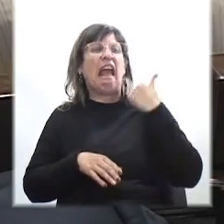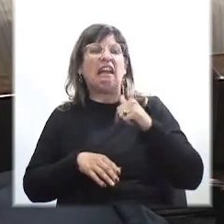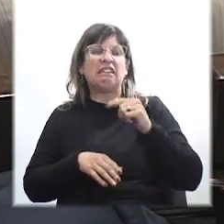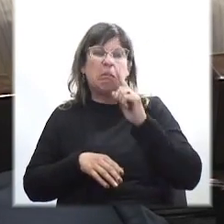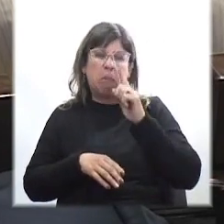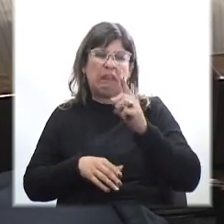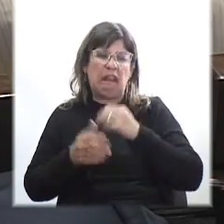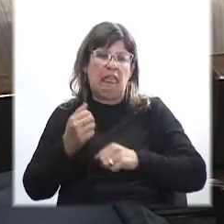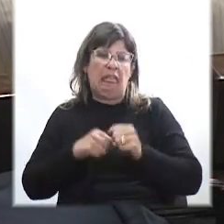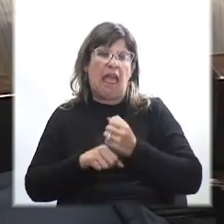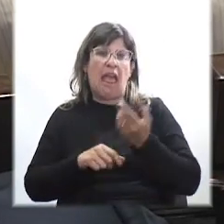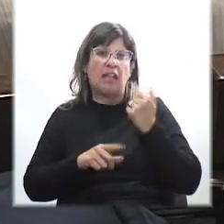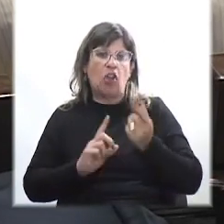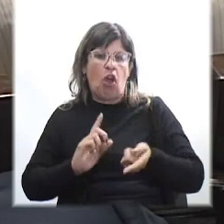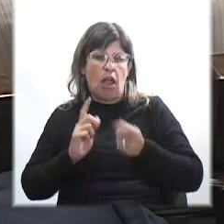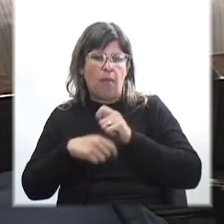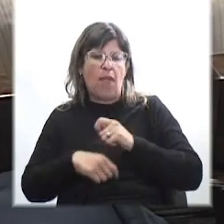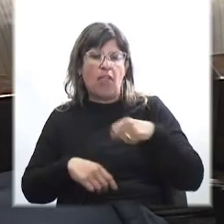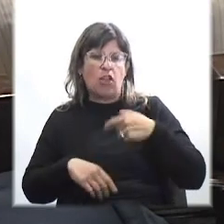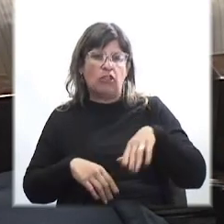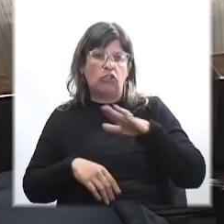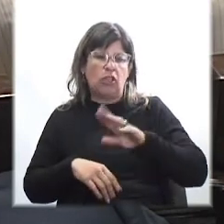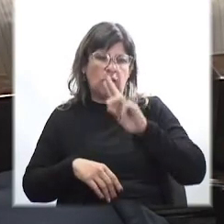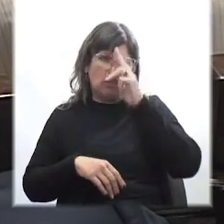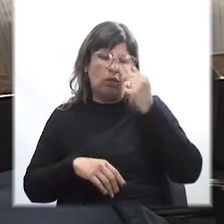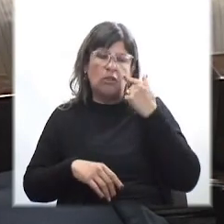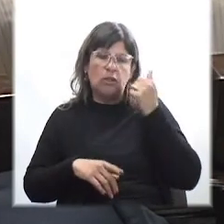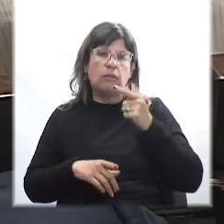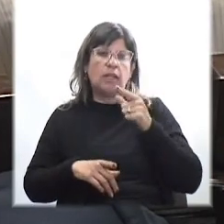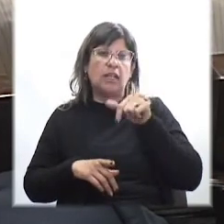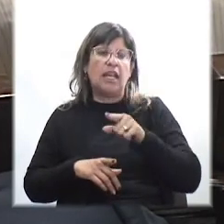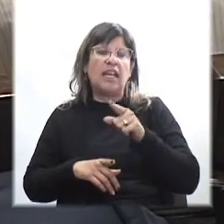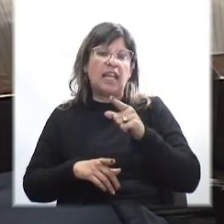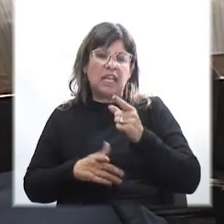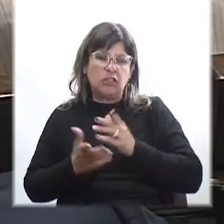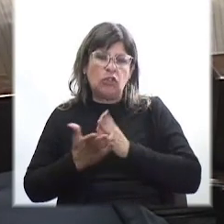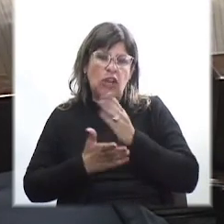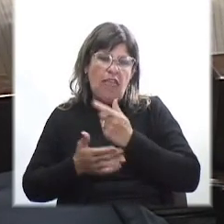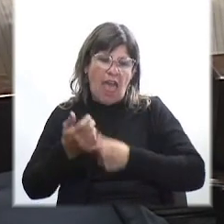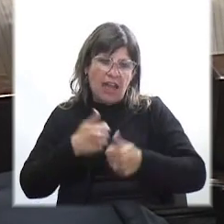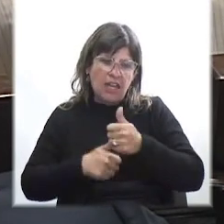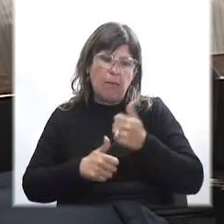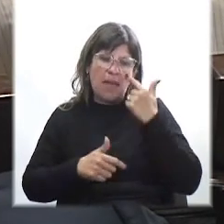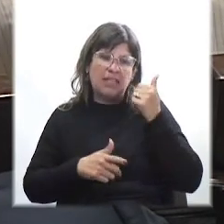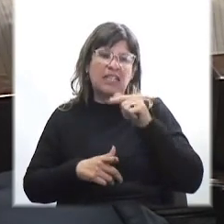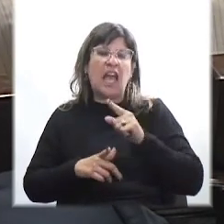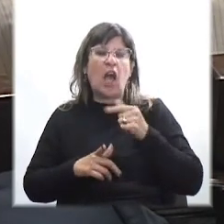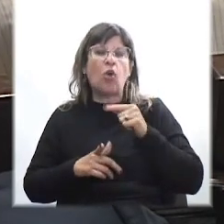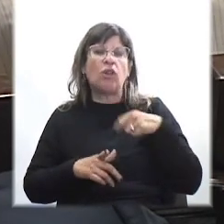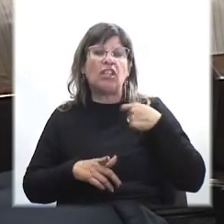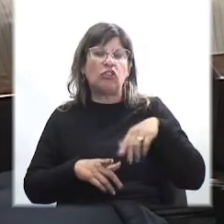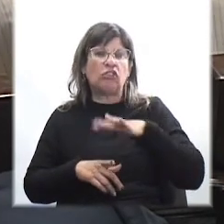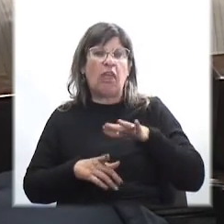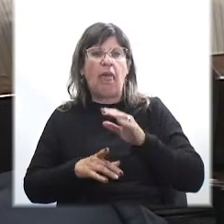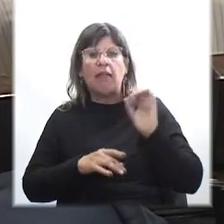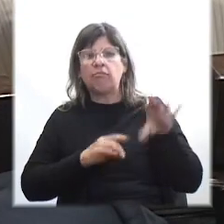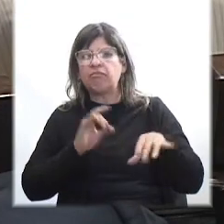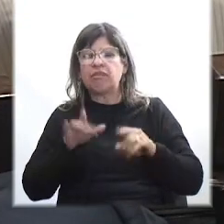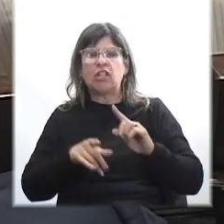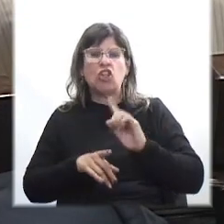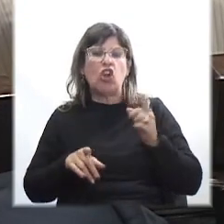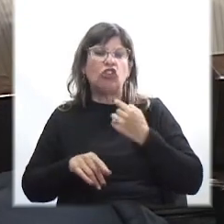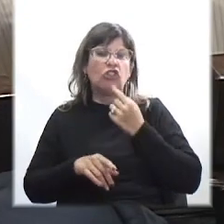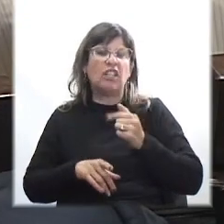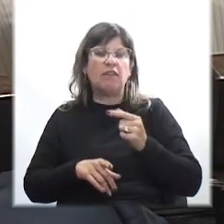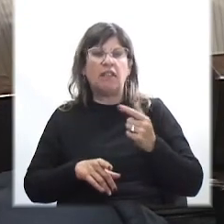atrás, transformando a la sociedad uruguaya de una sociedad empática y solidaria a una sociedad de descarte, en donde si ya no